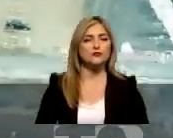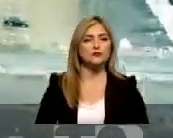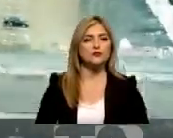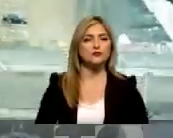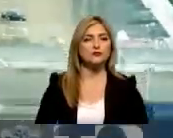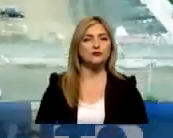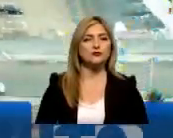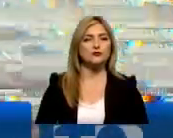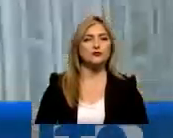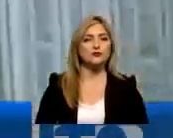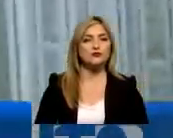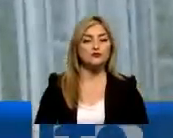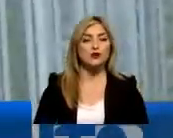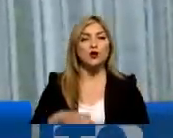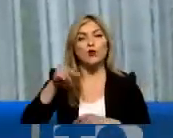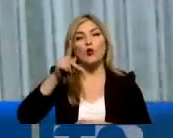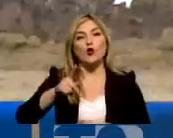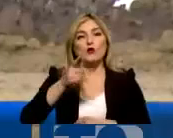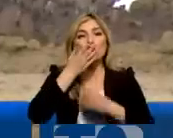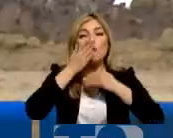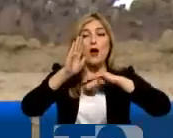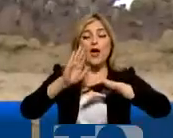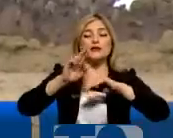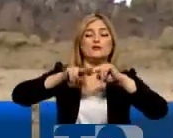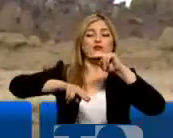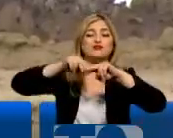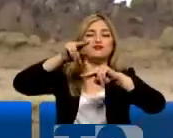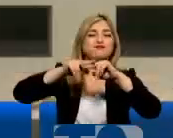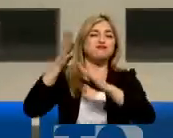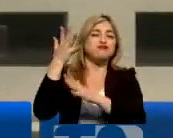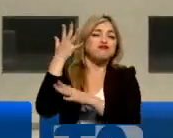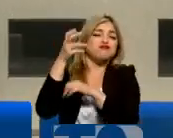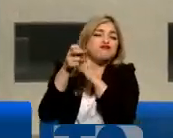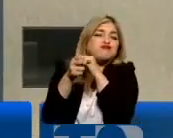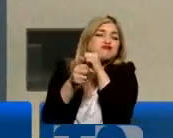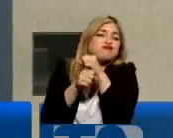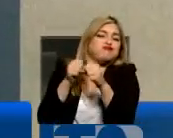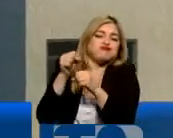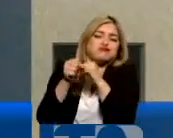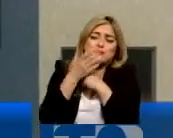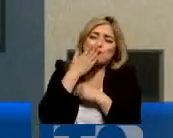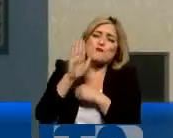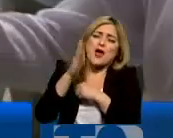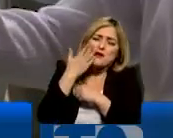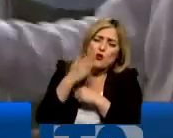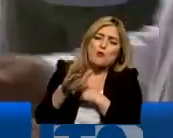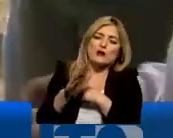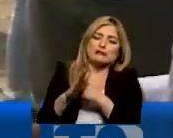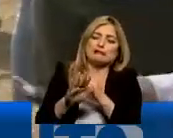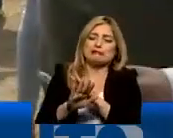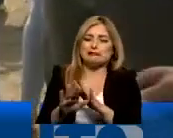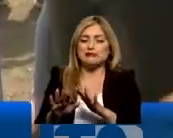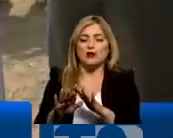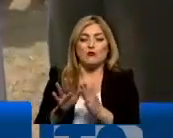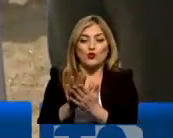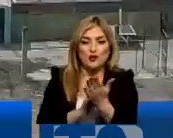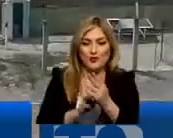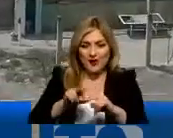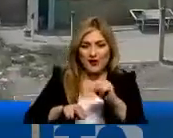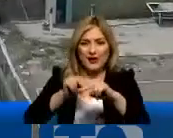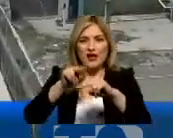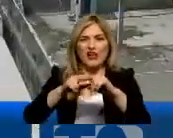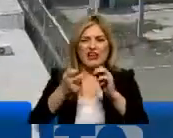Las promesas de dar a Pedernales su propio hospital vienen de hace décadas, pero cuando parece que el proyecto se cristaliza, le llegan una